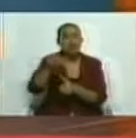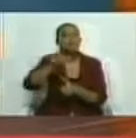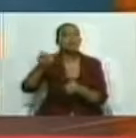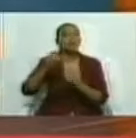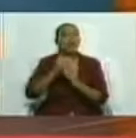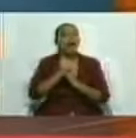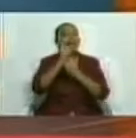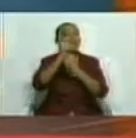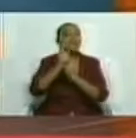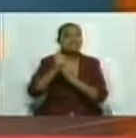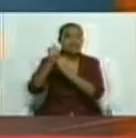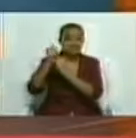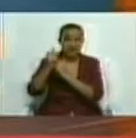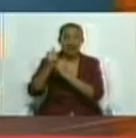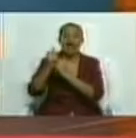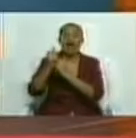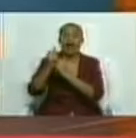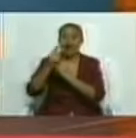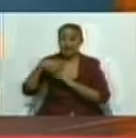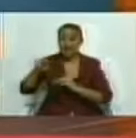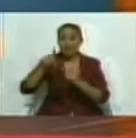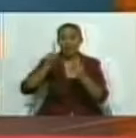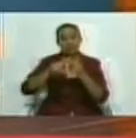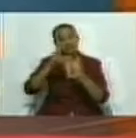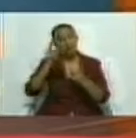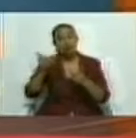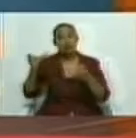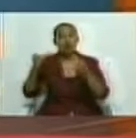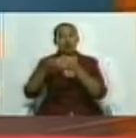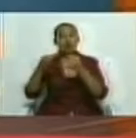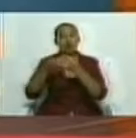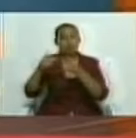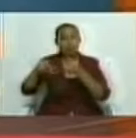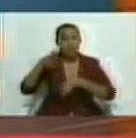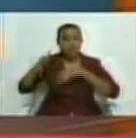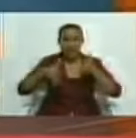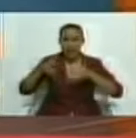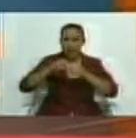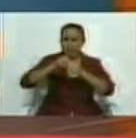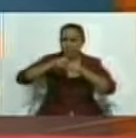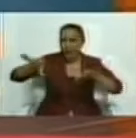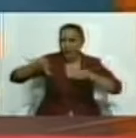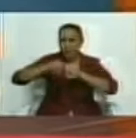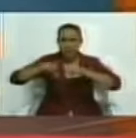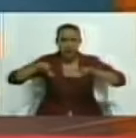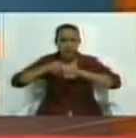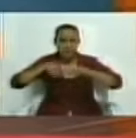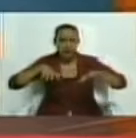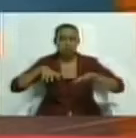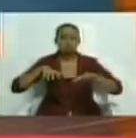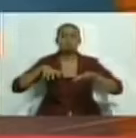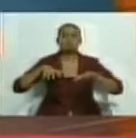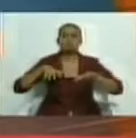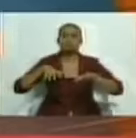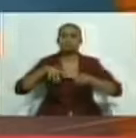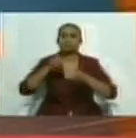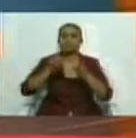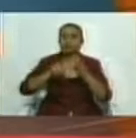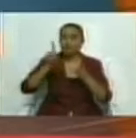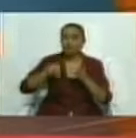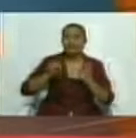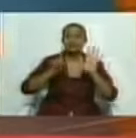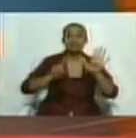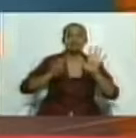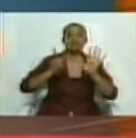la desarticulación de la organización criminal en la primera etapa el Ministerio Público solicitó 67 órdenes de